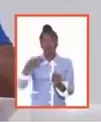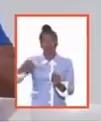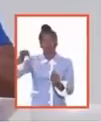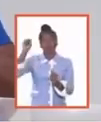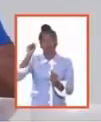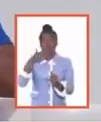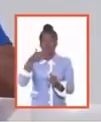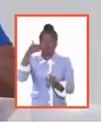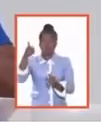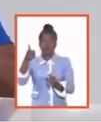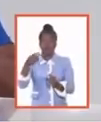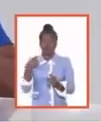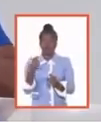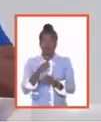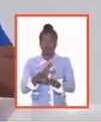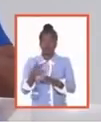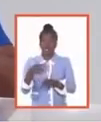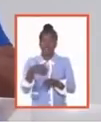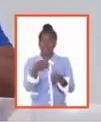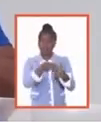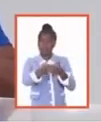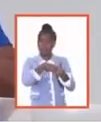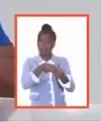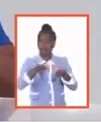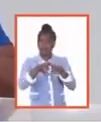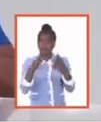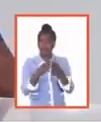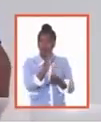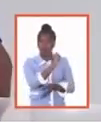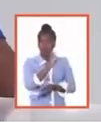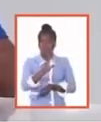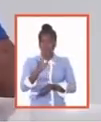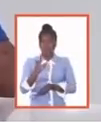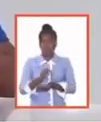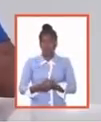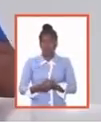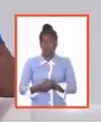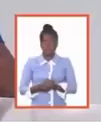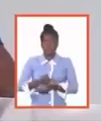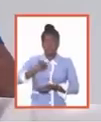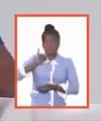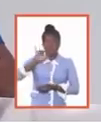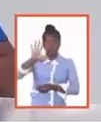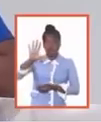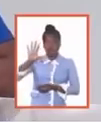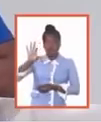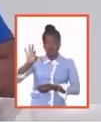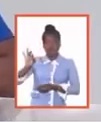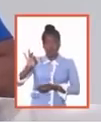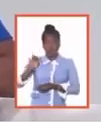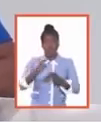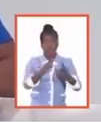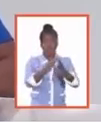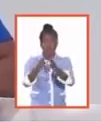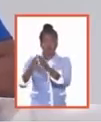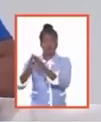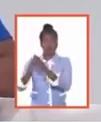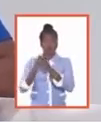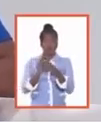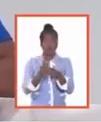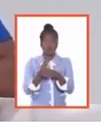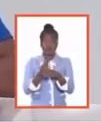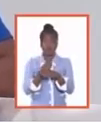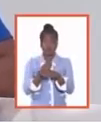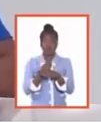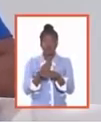ir completando nuestra estructura. Estamos hablando de más de 650 bloques en esta etapa, se ha movido, porque va a ir a una persona